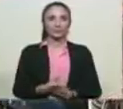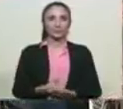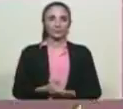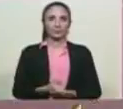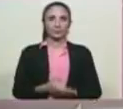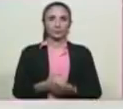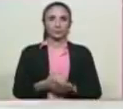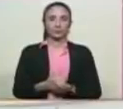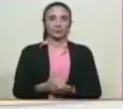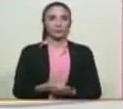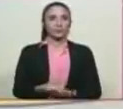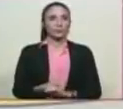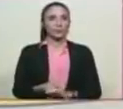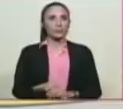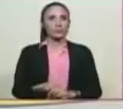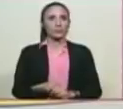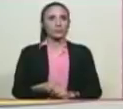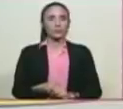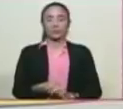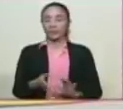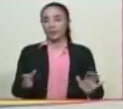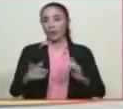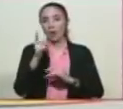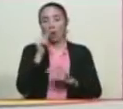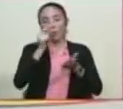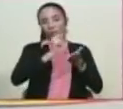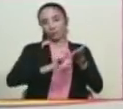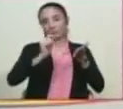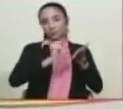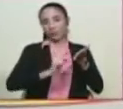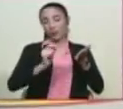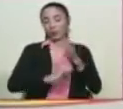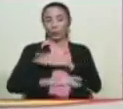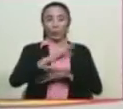Camarada ministro, escritor, pensador.